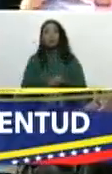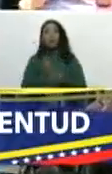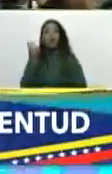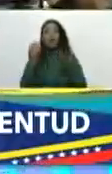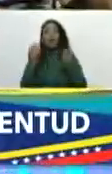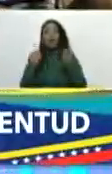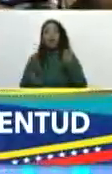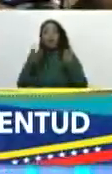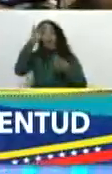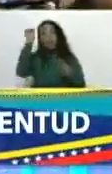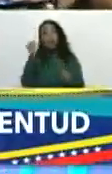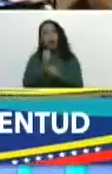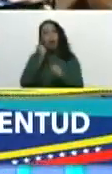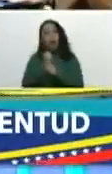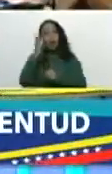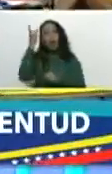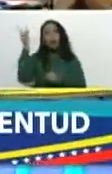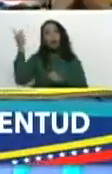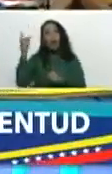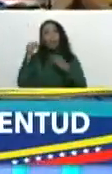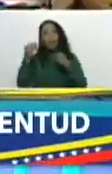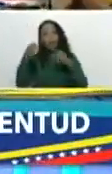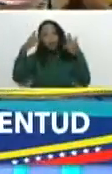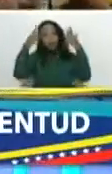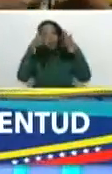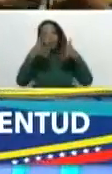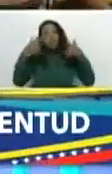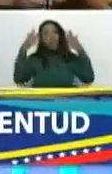el trabajo de la psicología para orientar,